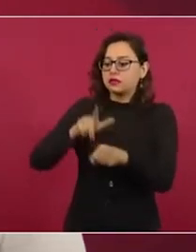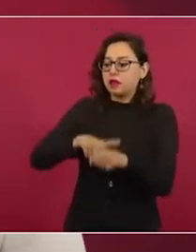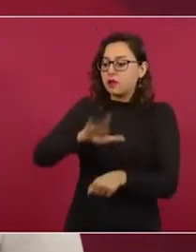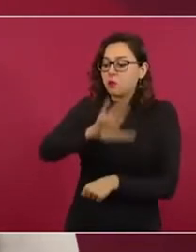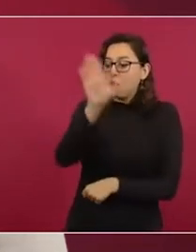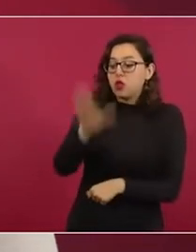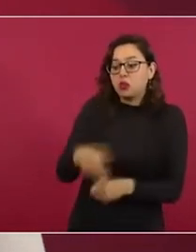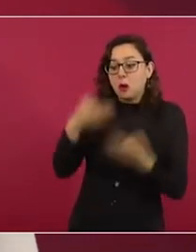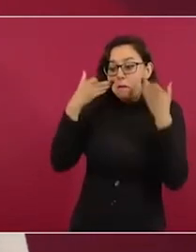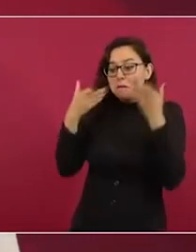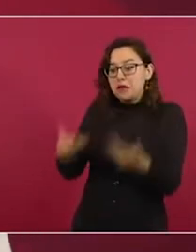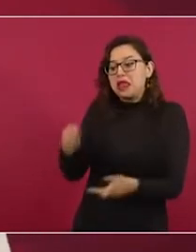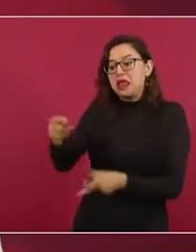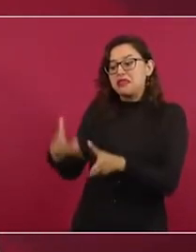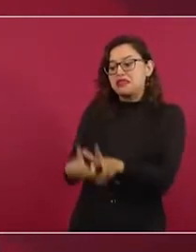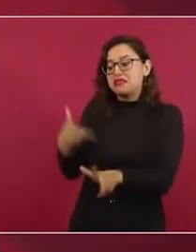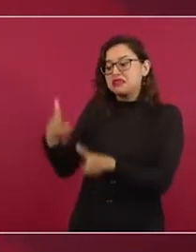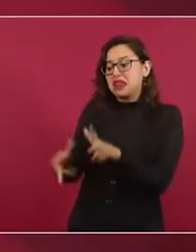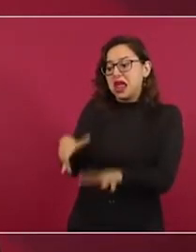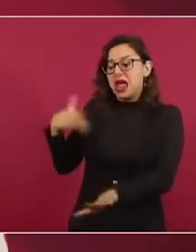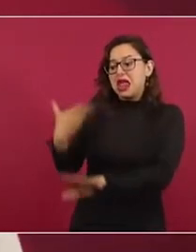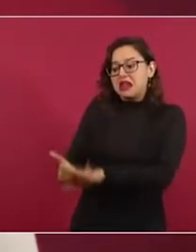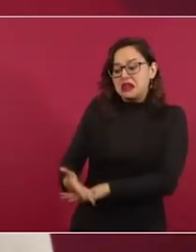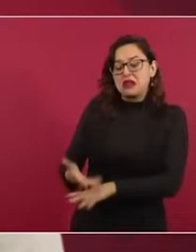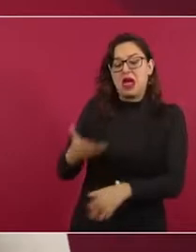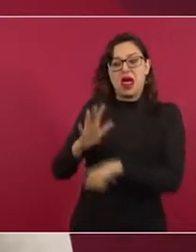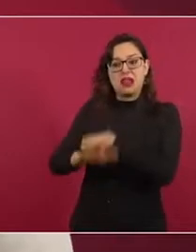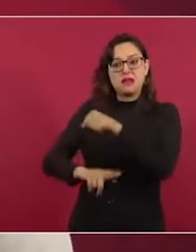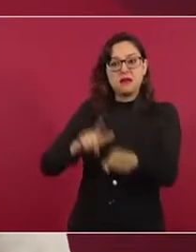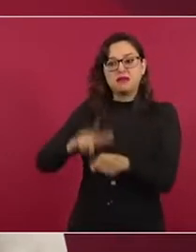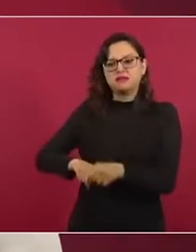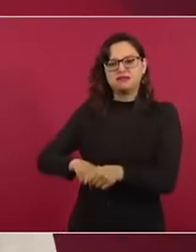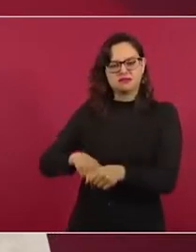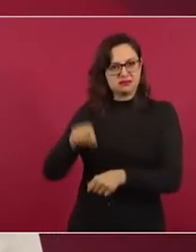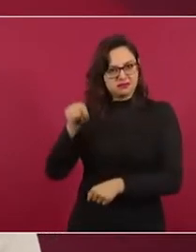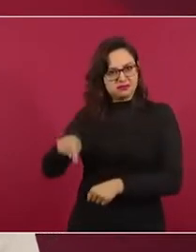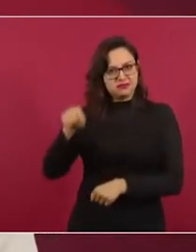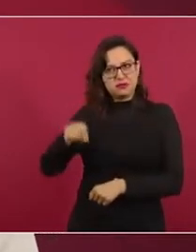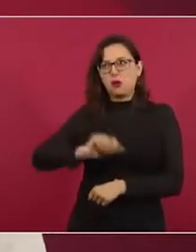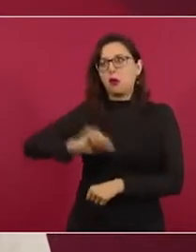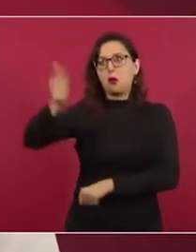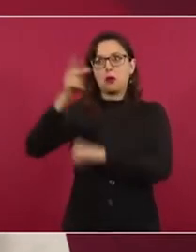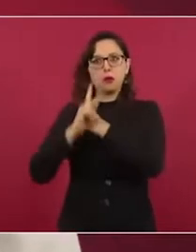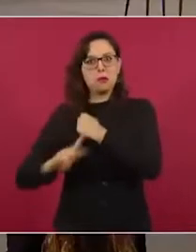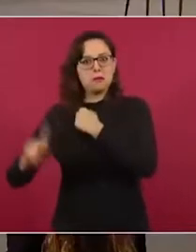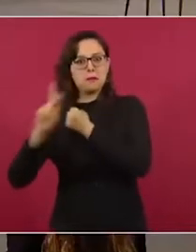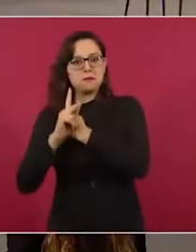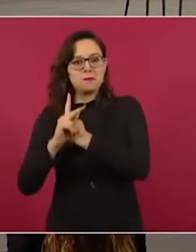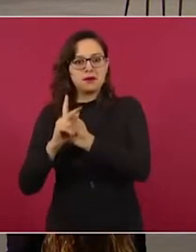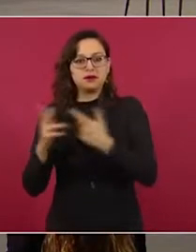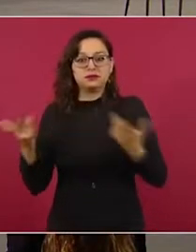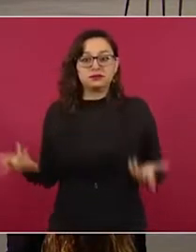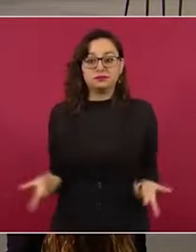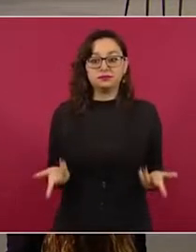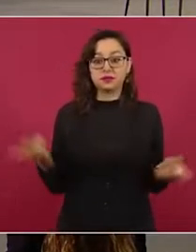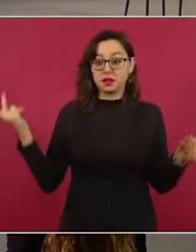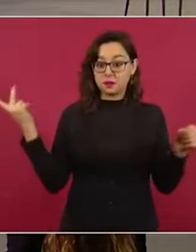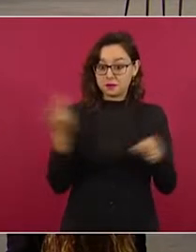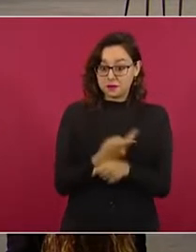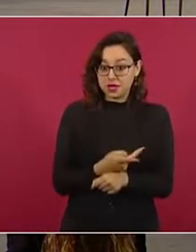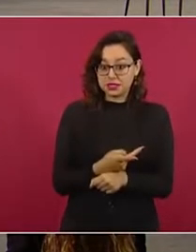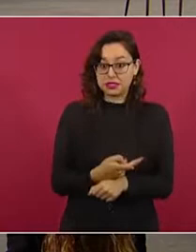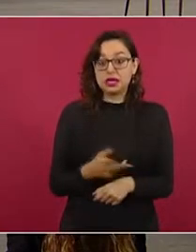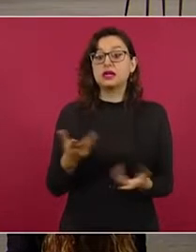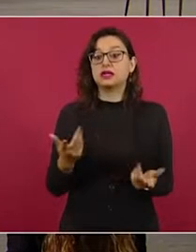llamados ambientalistas voltean para otro lado cuando se informa de la verdadera devastación ambiental en la